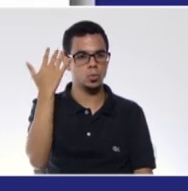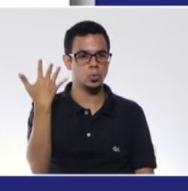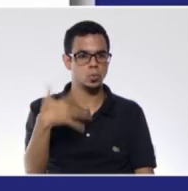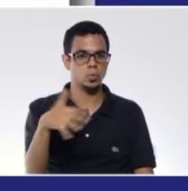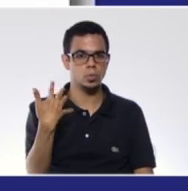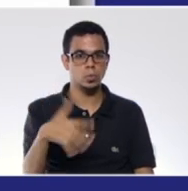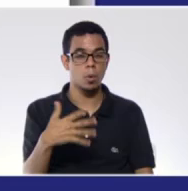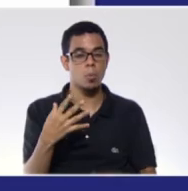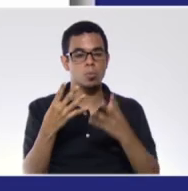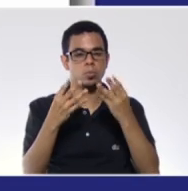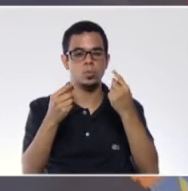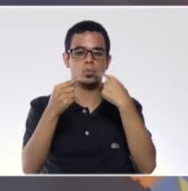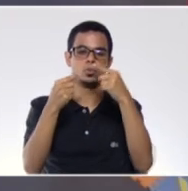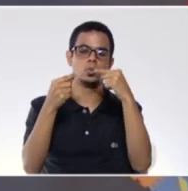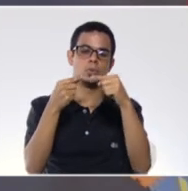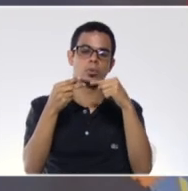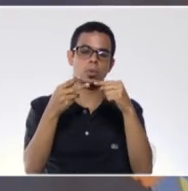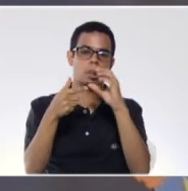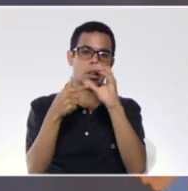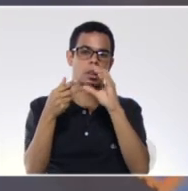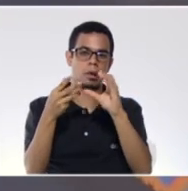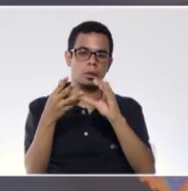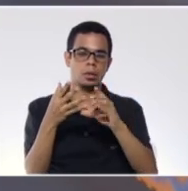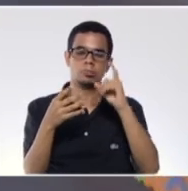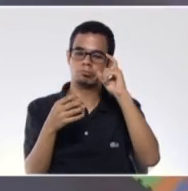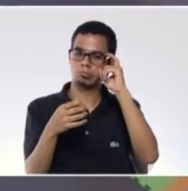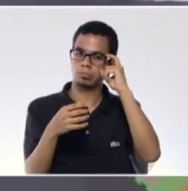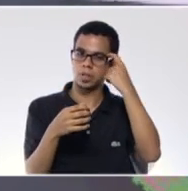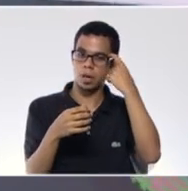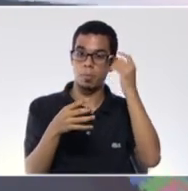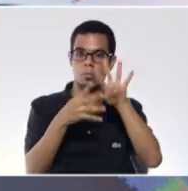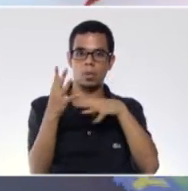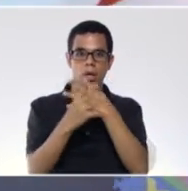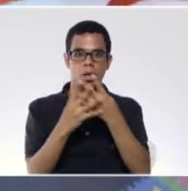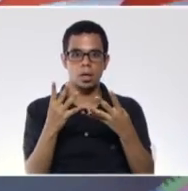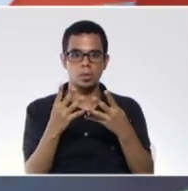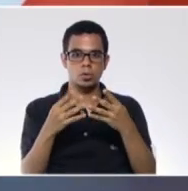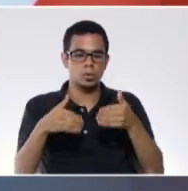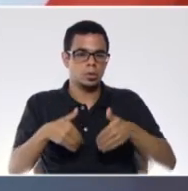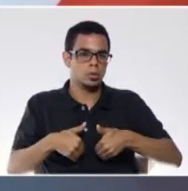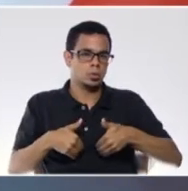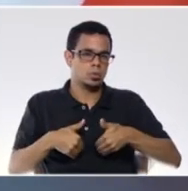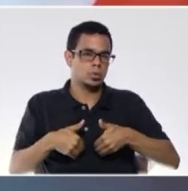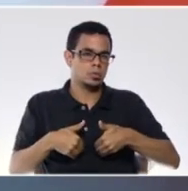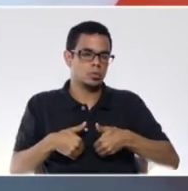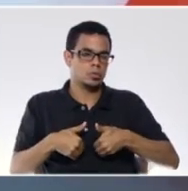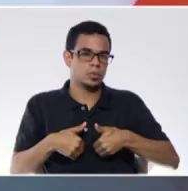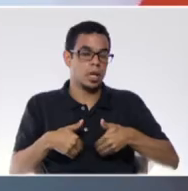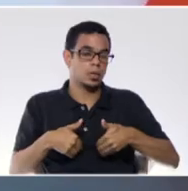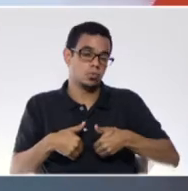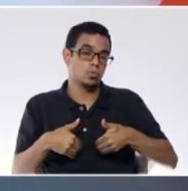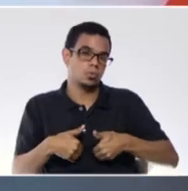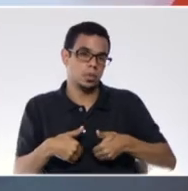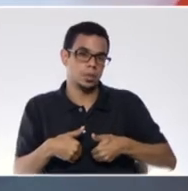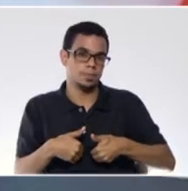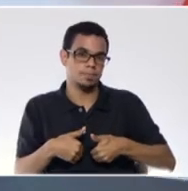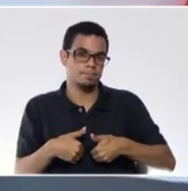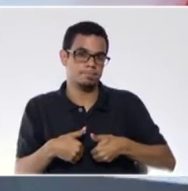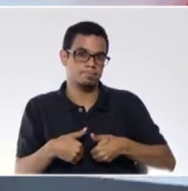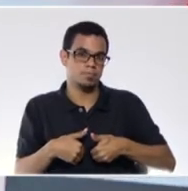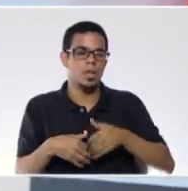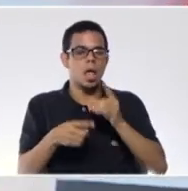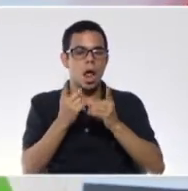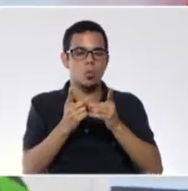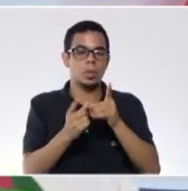de elementos que quizás nos genera algún temor para aquellos que la matemática no es nuestro fuerte. Sin embargo, cuando